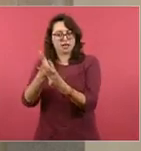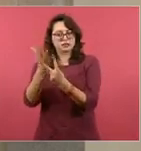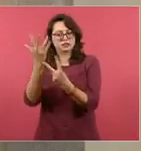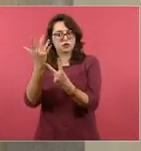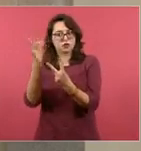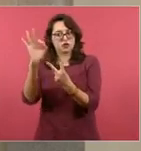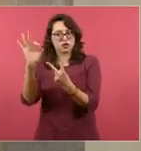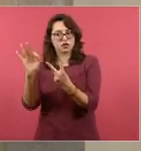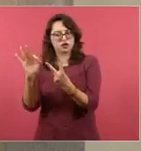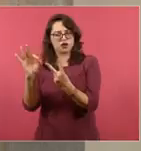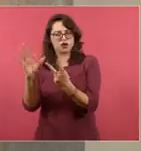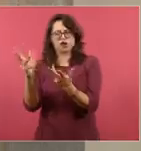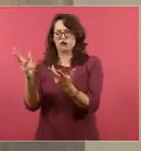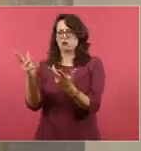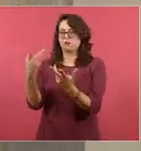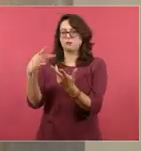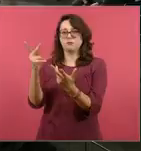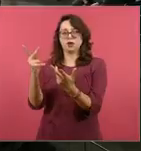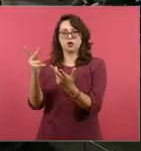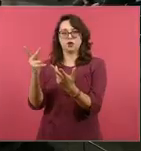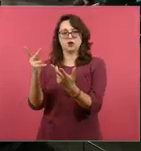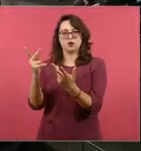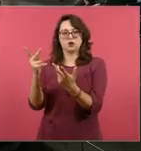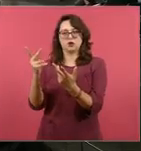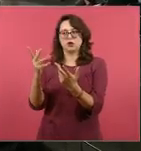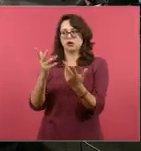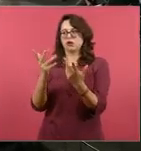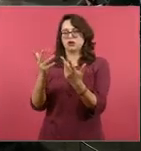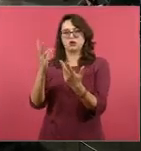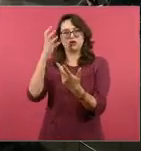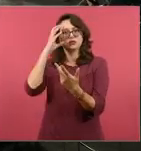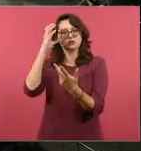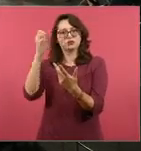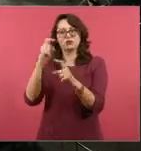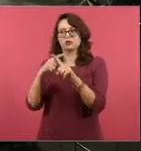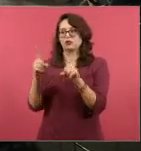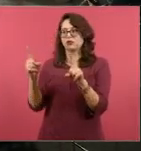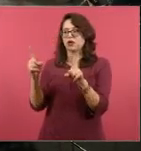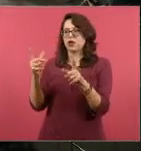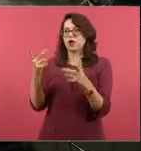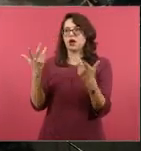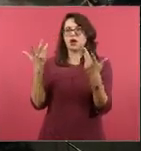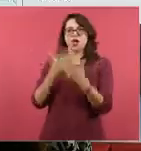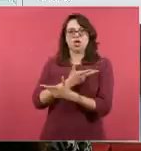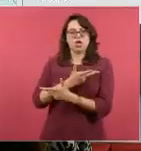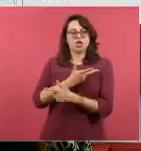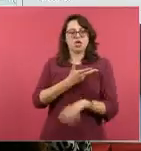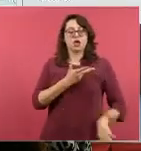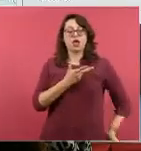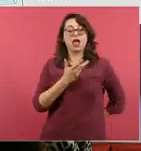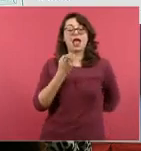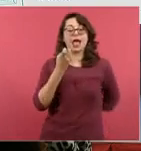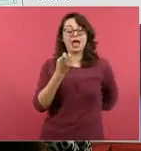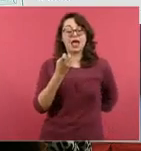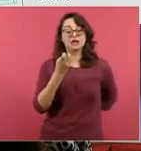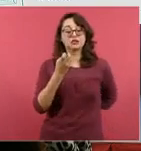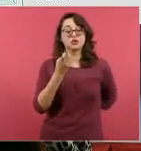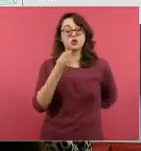cambia el significado. Y eso hay que trabajarlo con los niños, con los alumnos, y todo